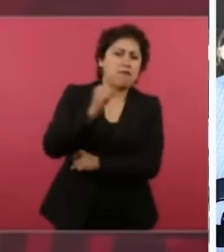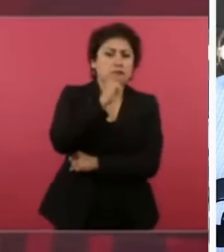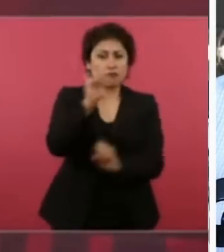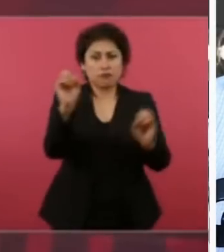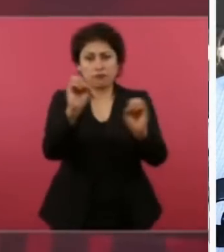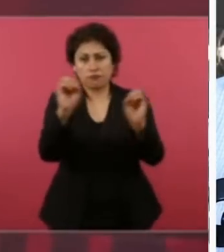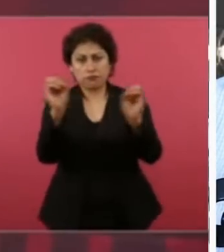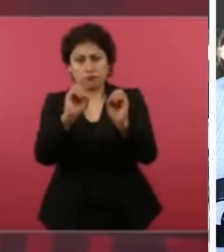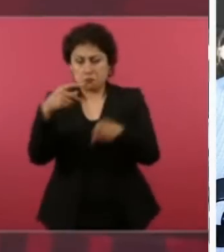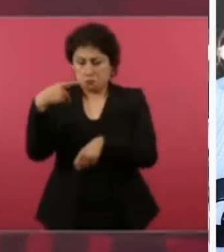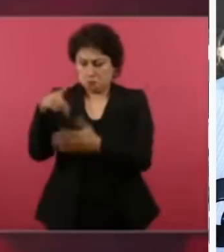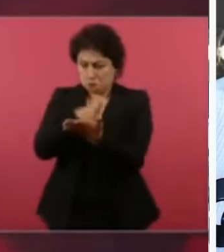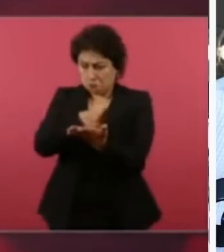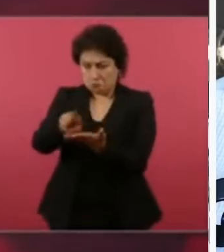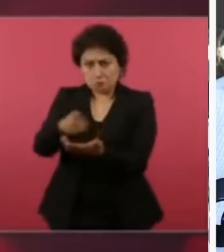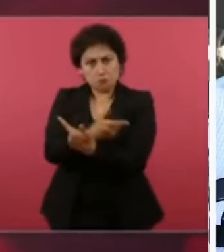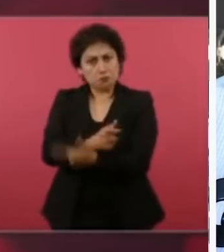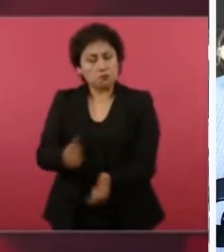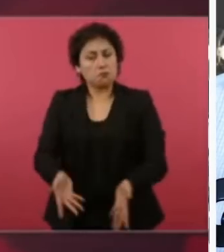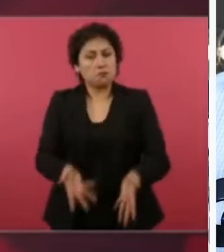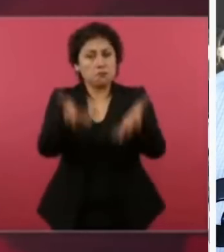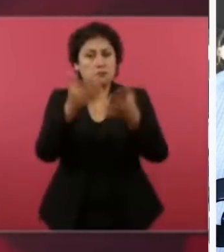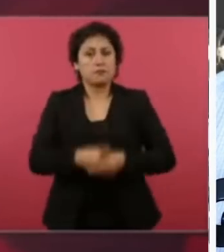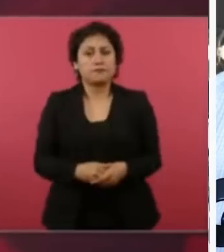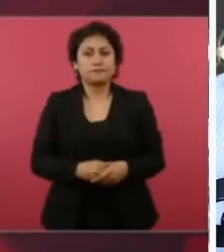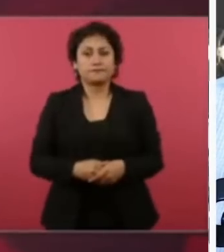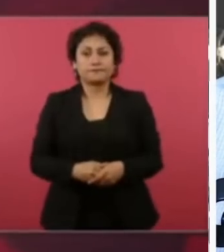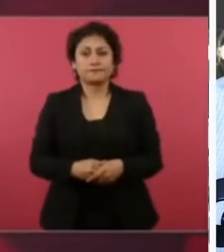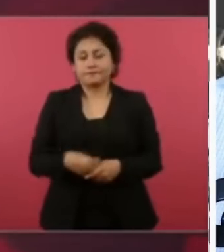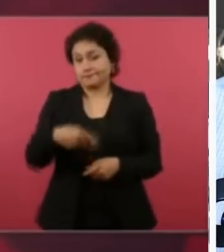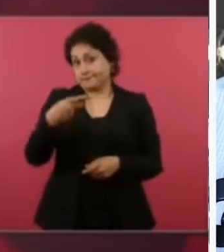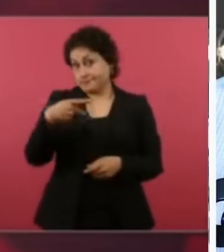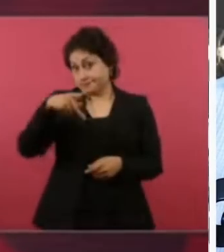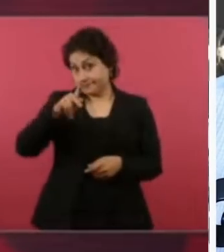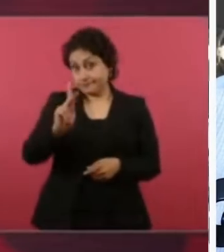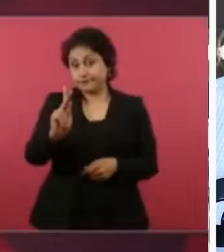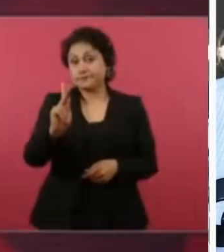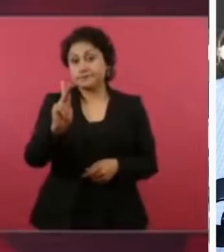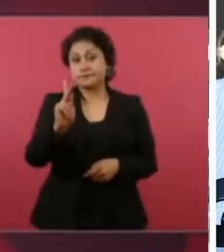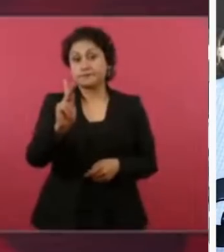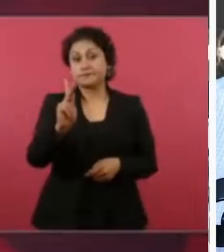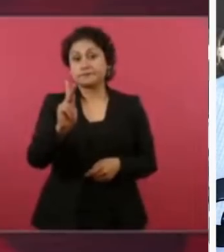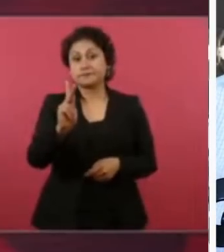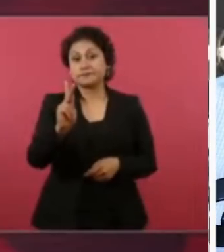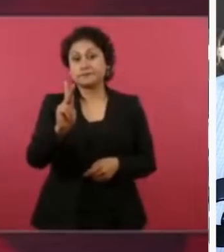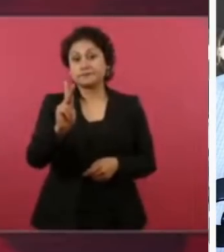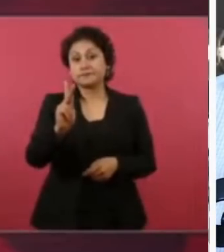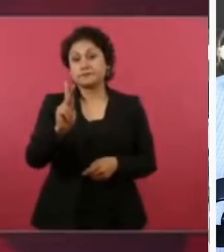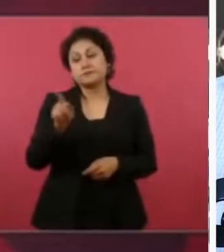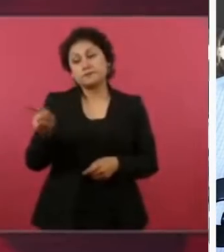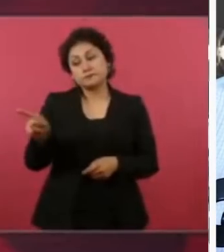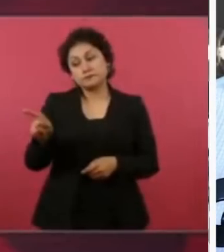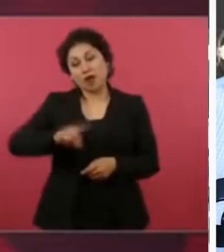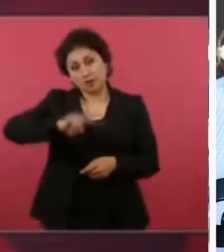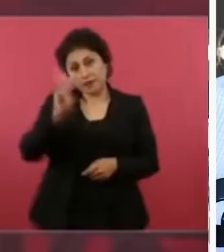Y también el presidente habla de la respuesta que dio el presidente Biden, porque